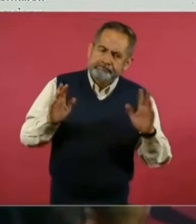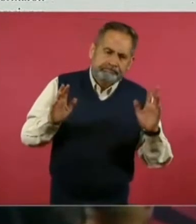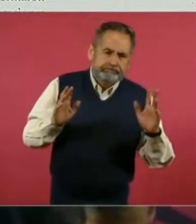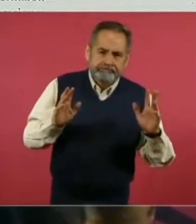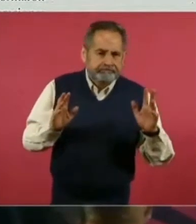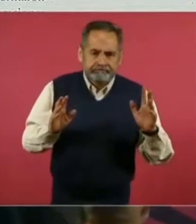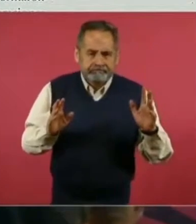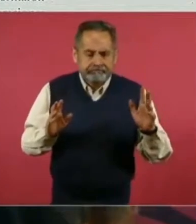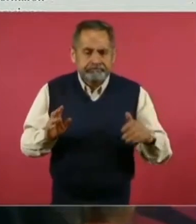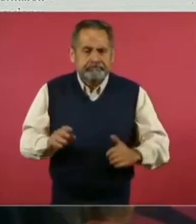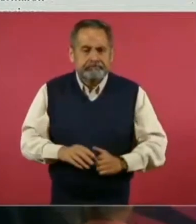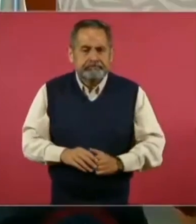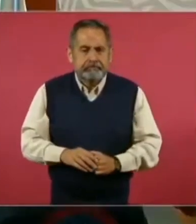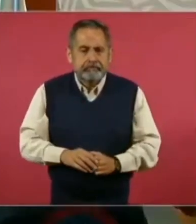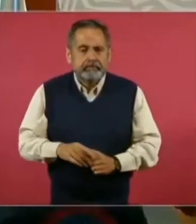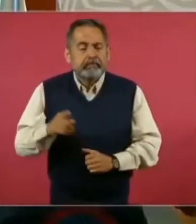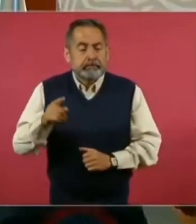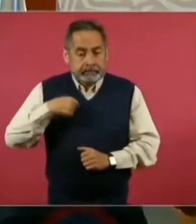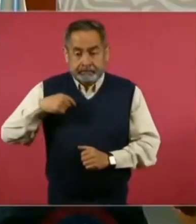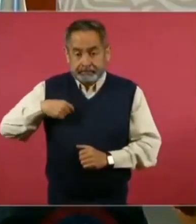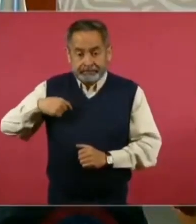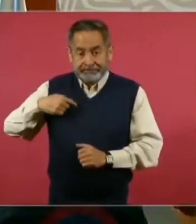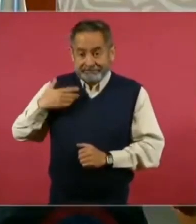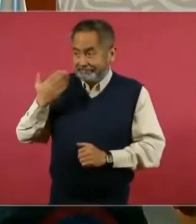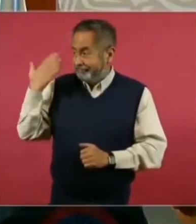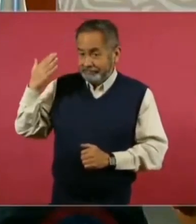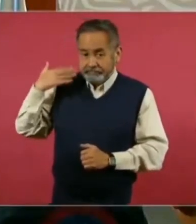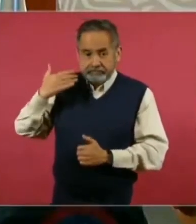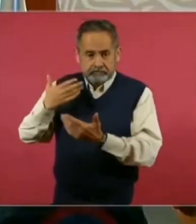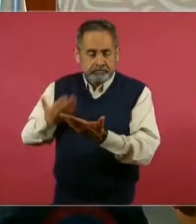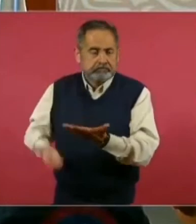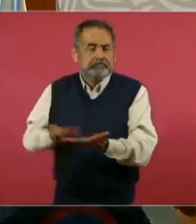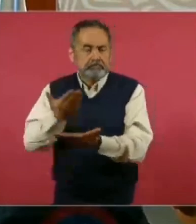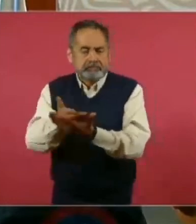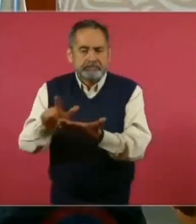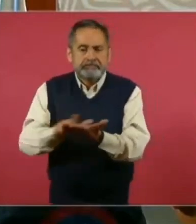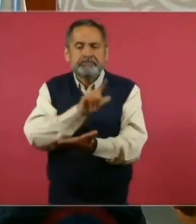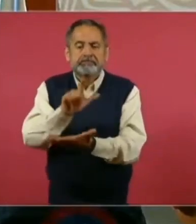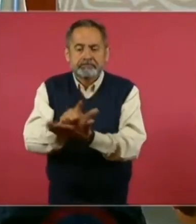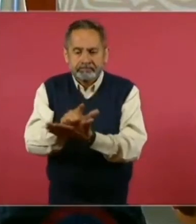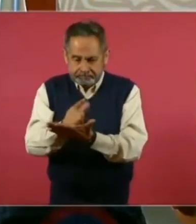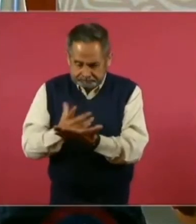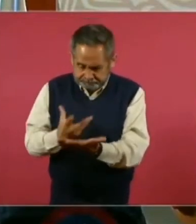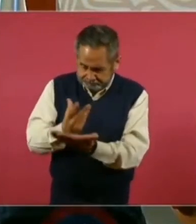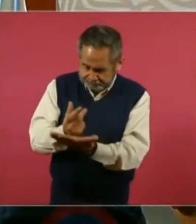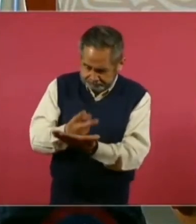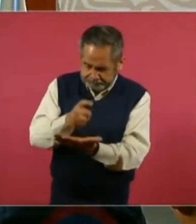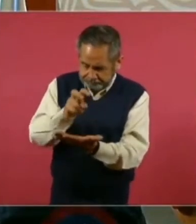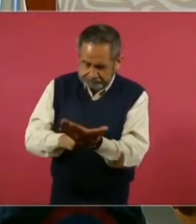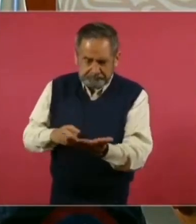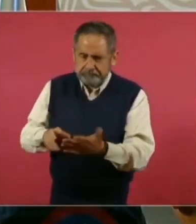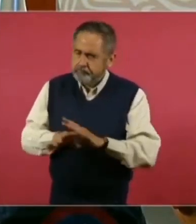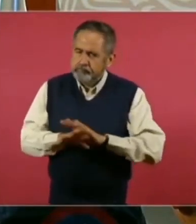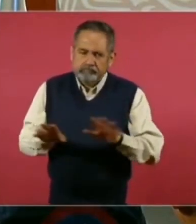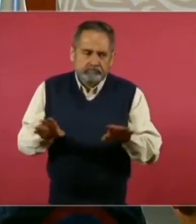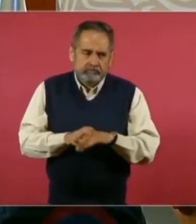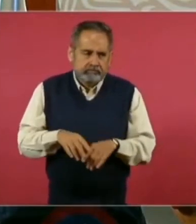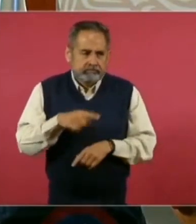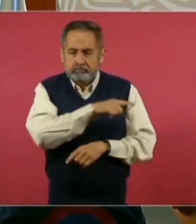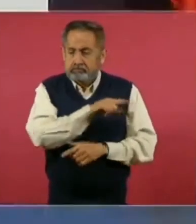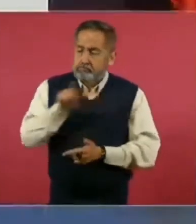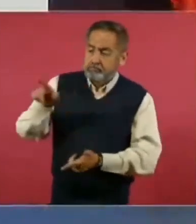Y hicimos una modificación a la ley y logramos